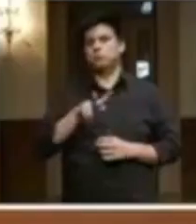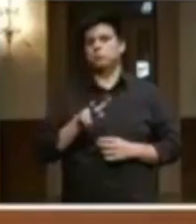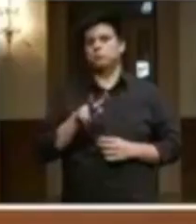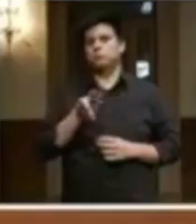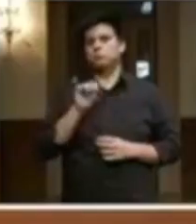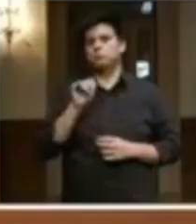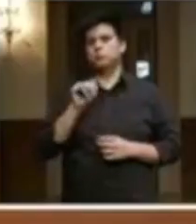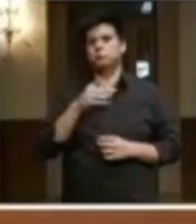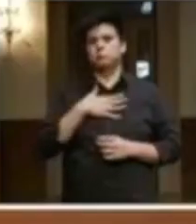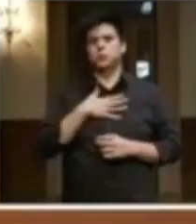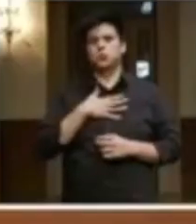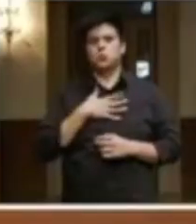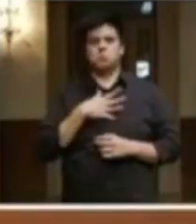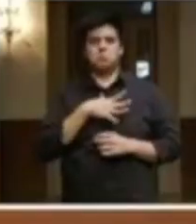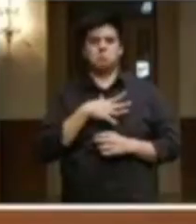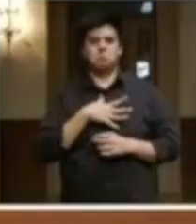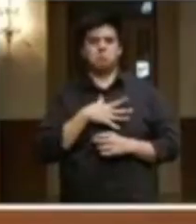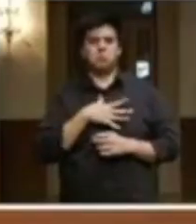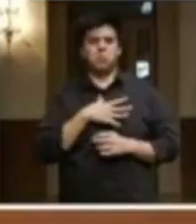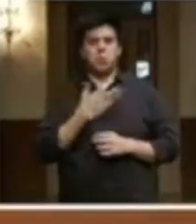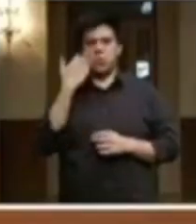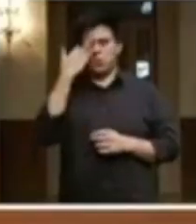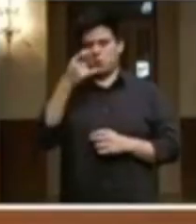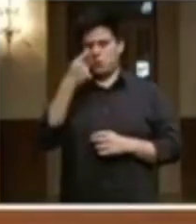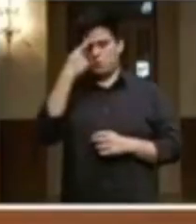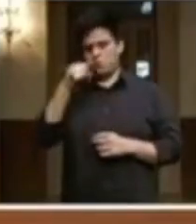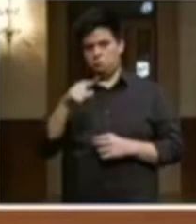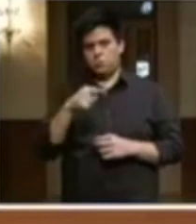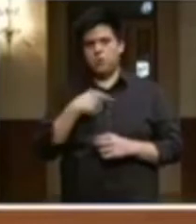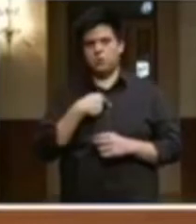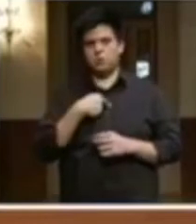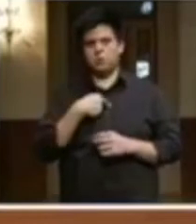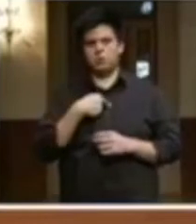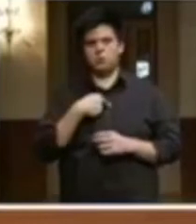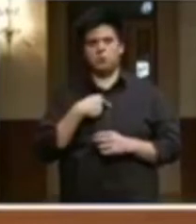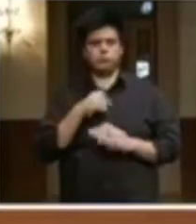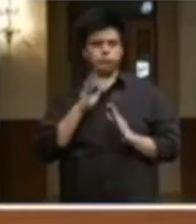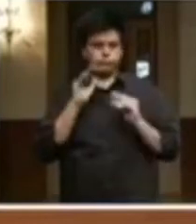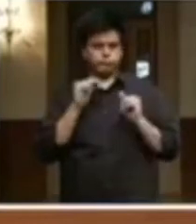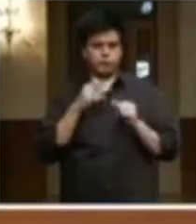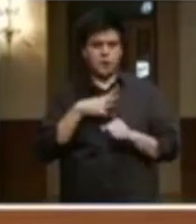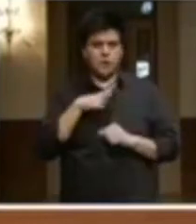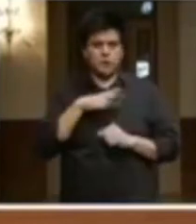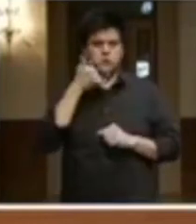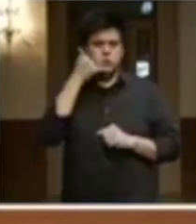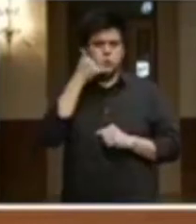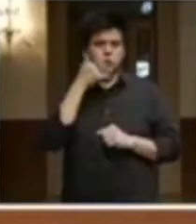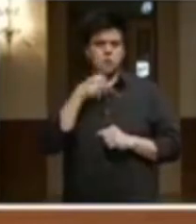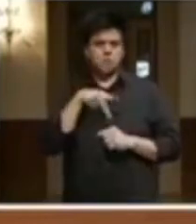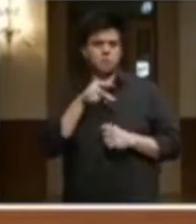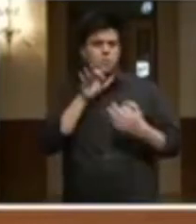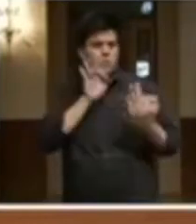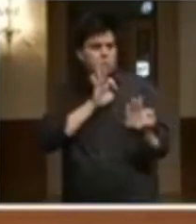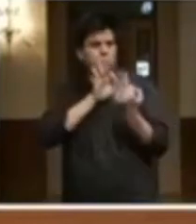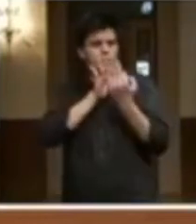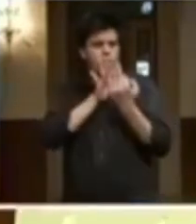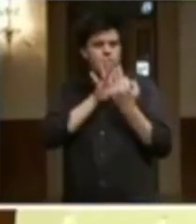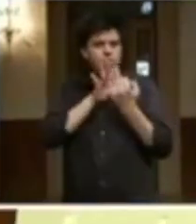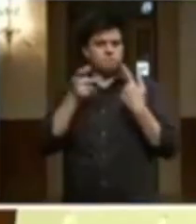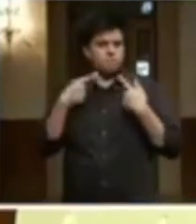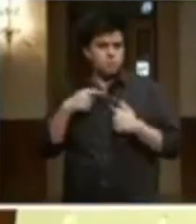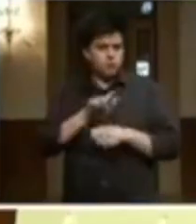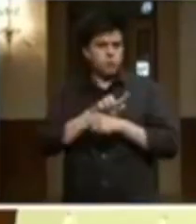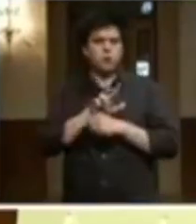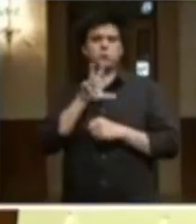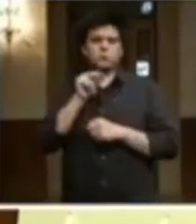me dieron oportunidad porque tenía el celular, pero no verlos físicamente. Entonces, estuve en contacto con mi esposa y le dije,